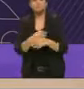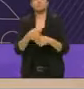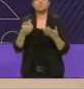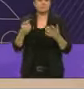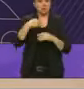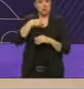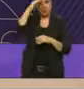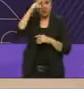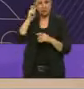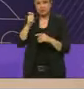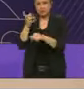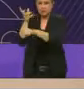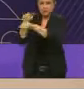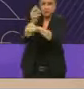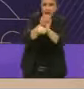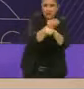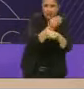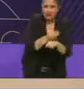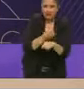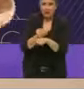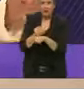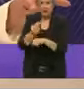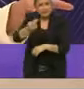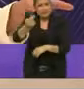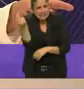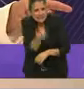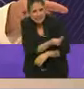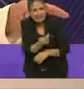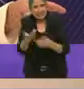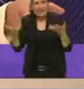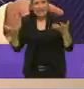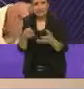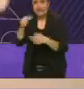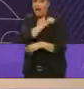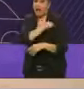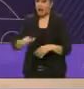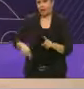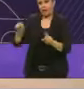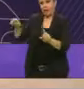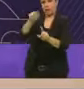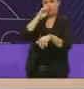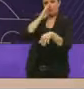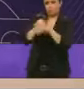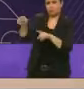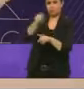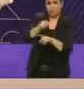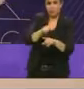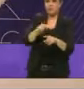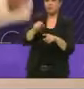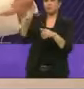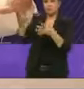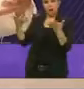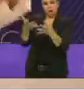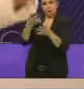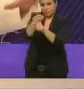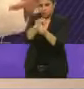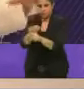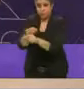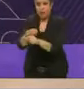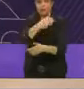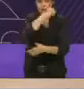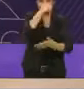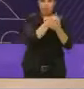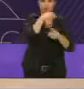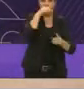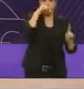implica mantenimiento menor lo hagan obligadamente las alcaldías y el mantenimiento mayor la ciudad. Esa es